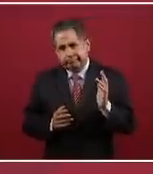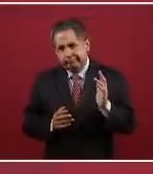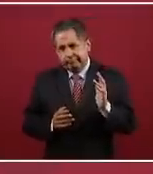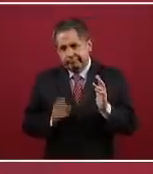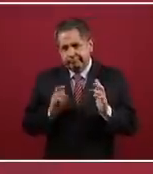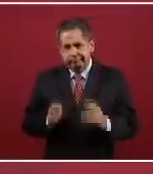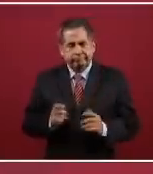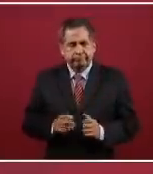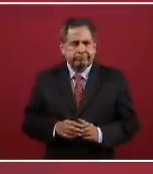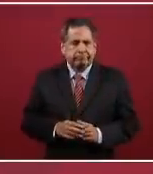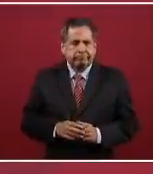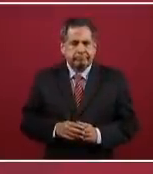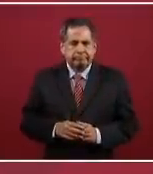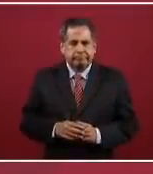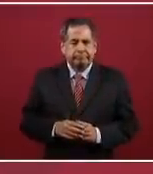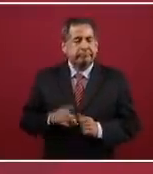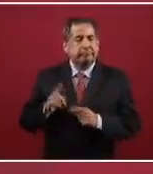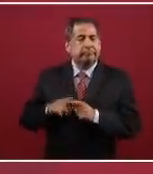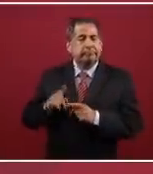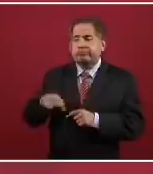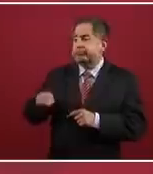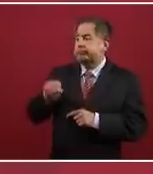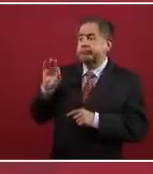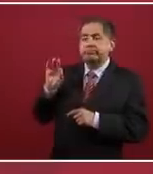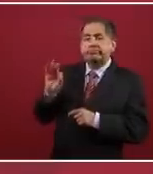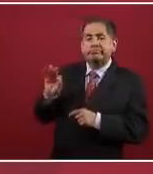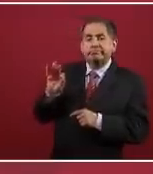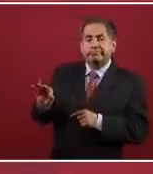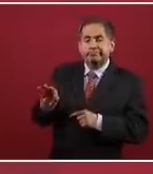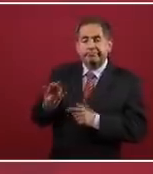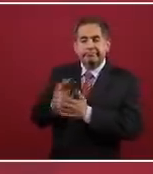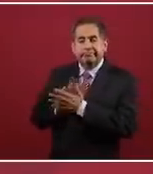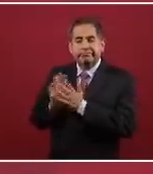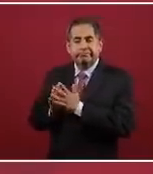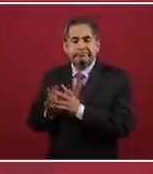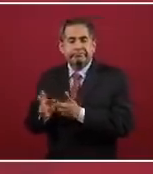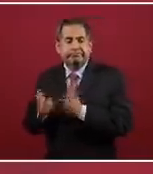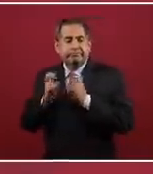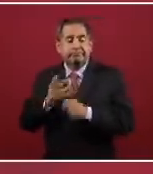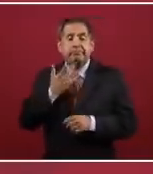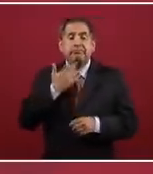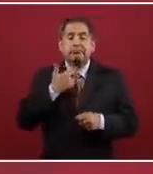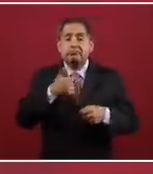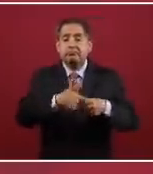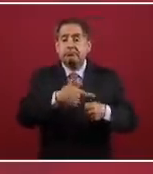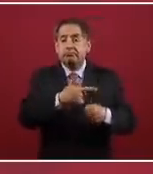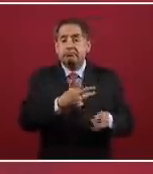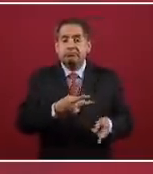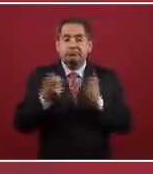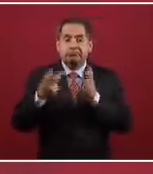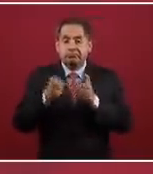por quienes se dedican a robar gas